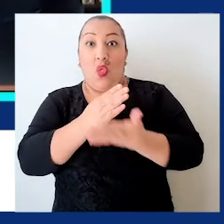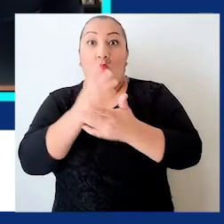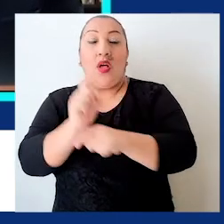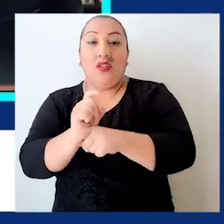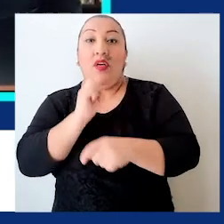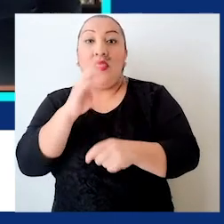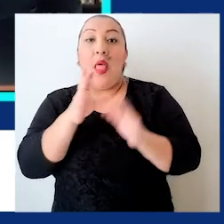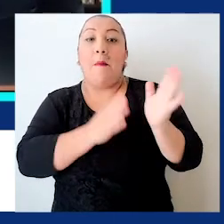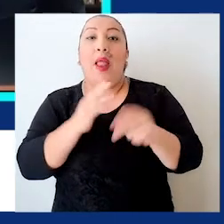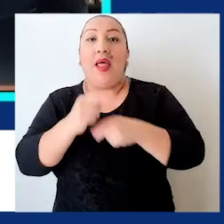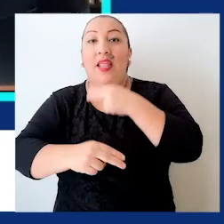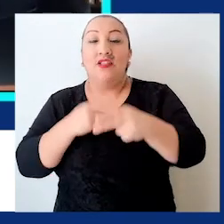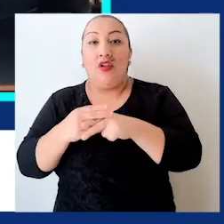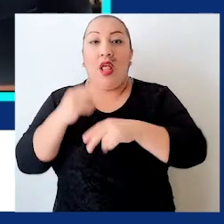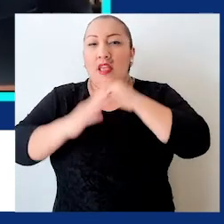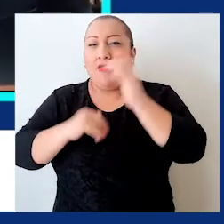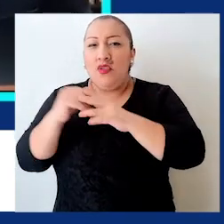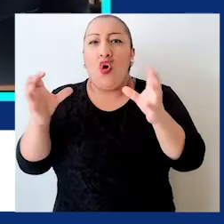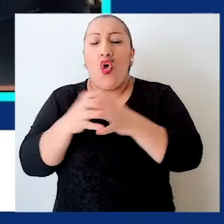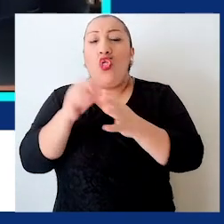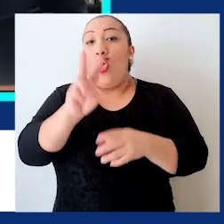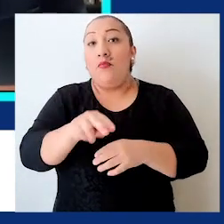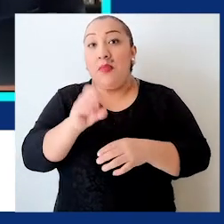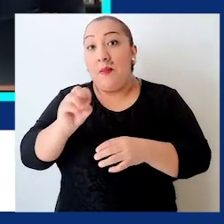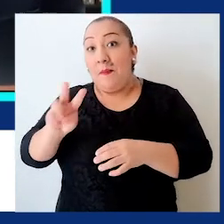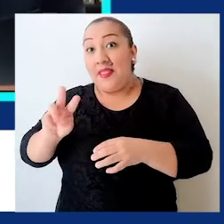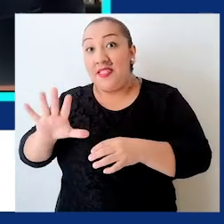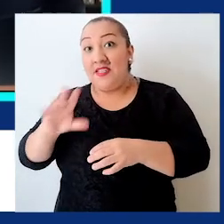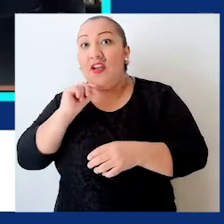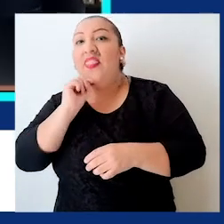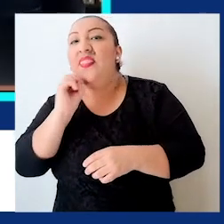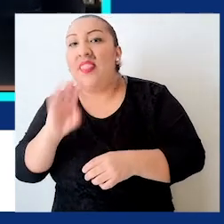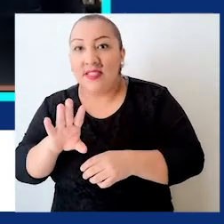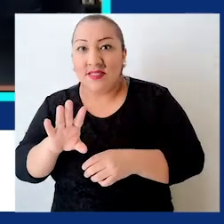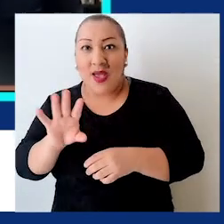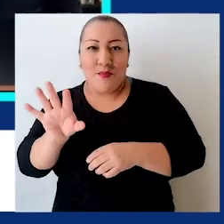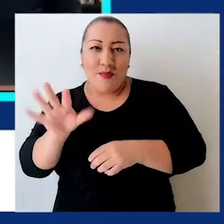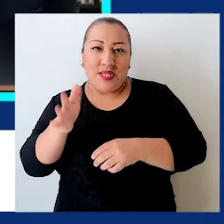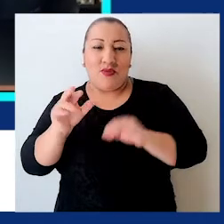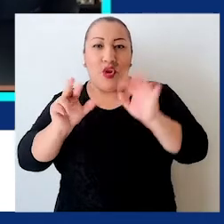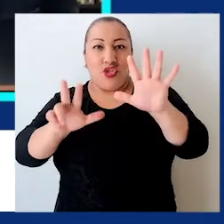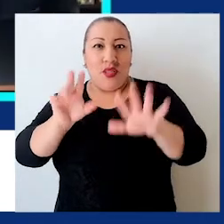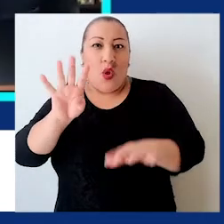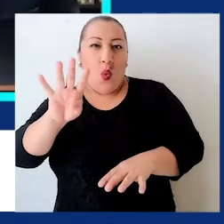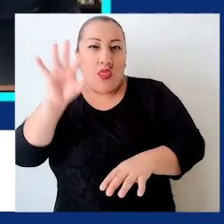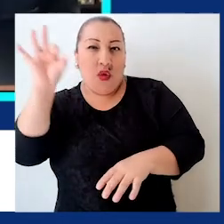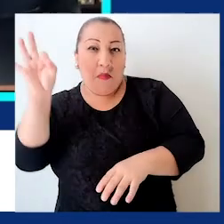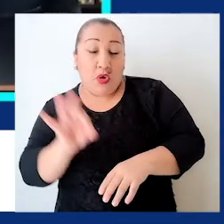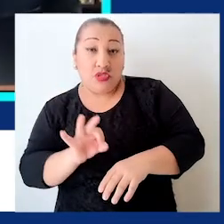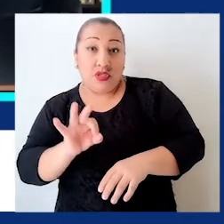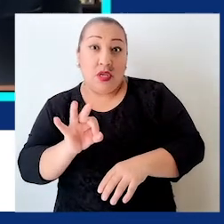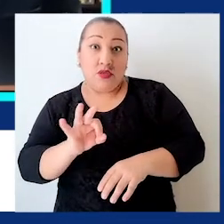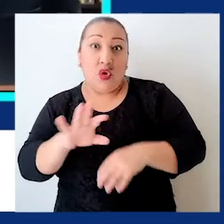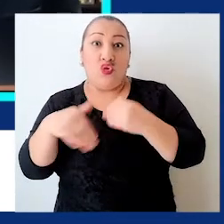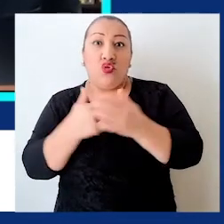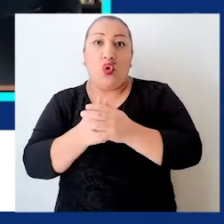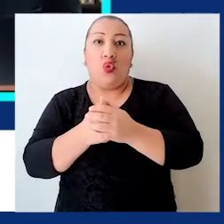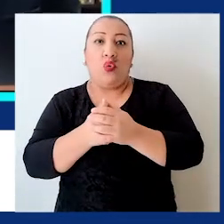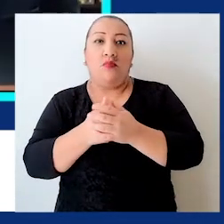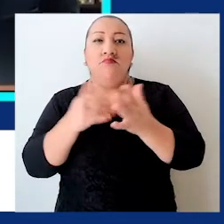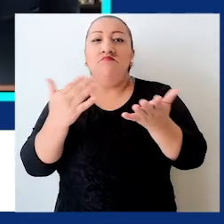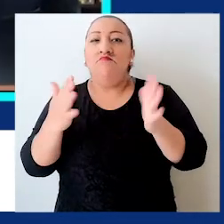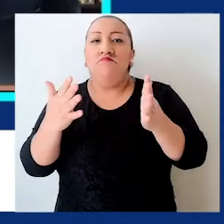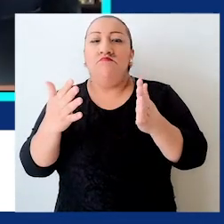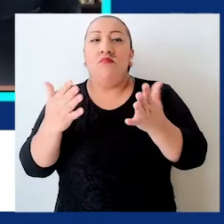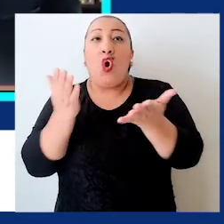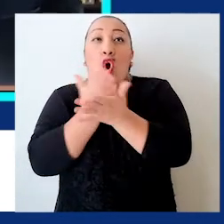el Plan Nacional de Infraestructura al 2025, reporta que más o menos el 84% de los